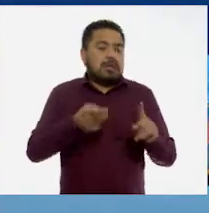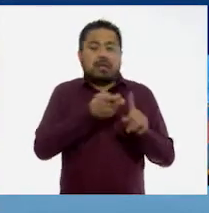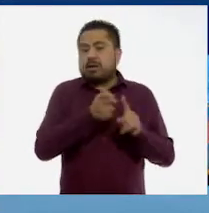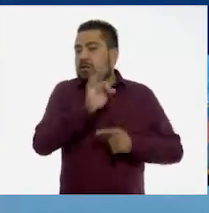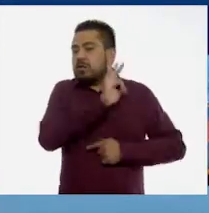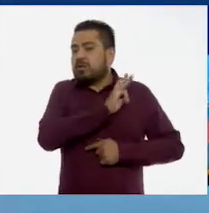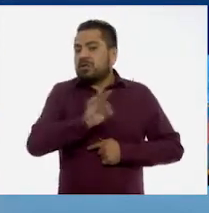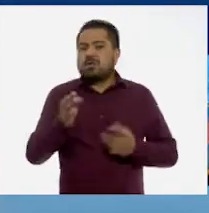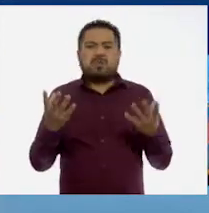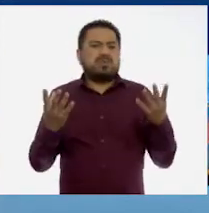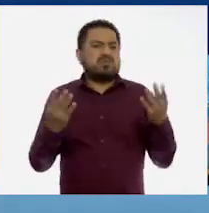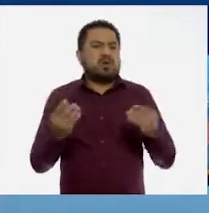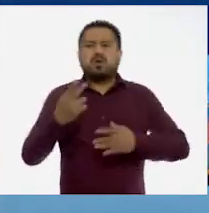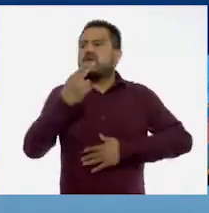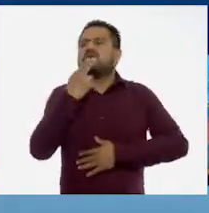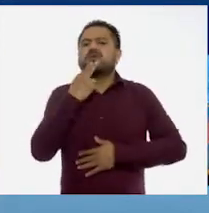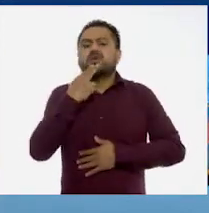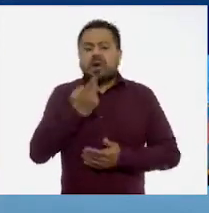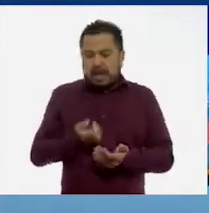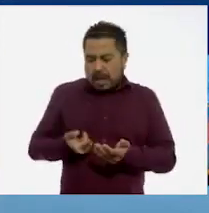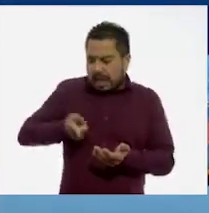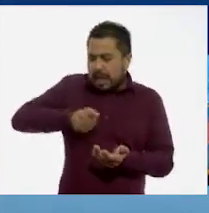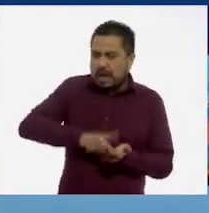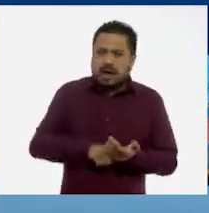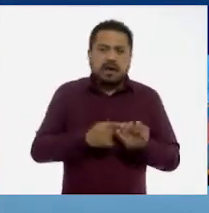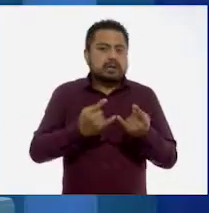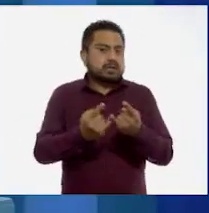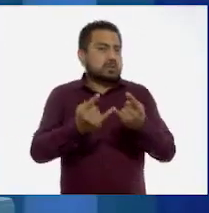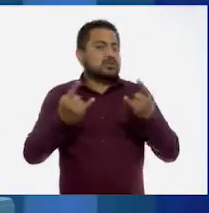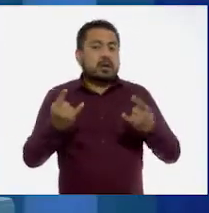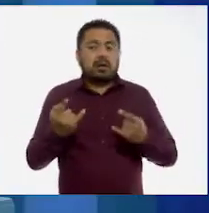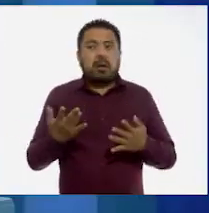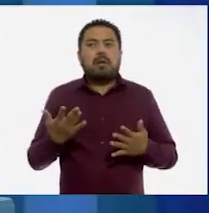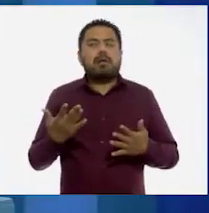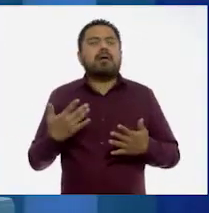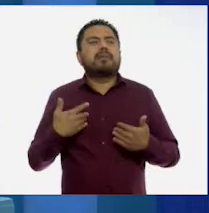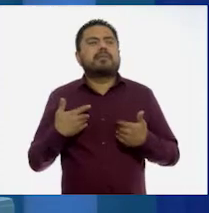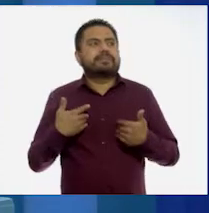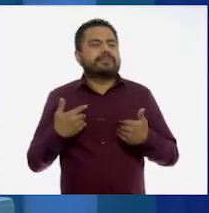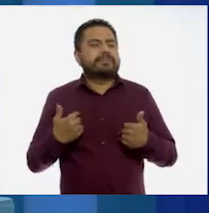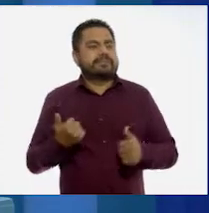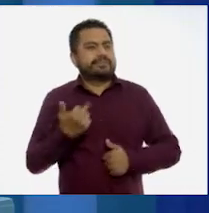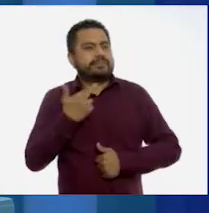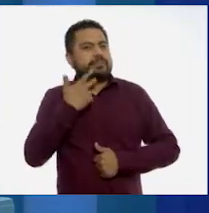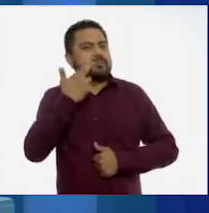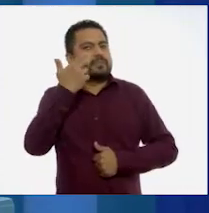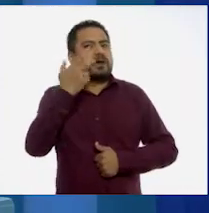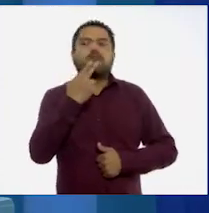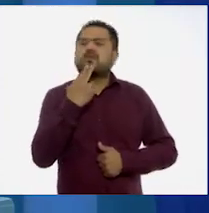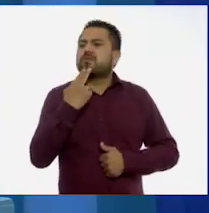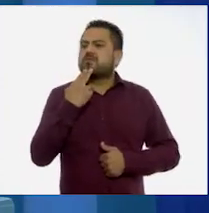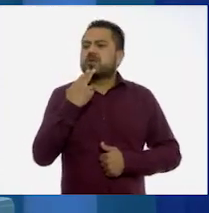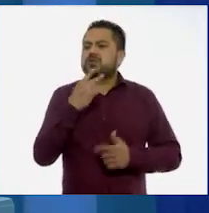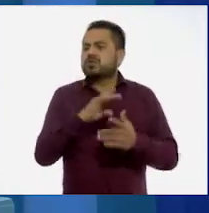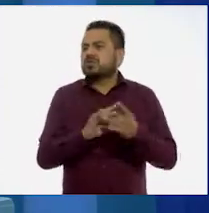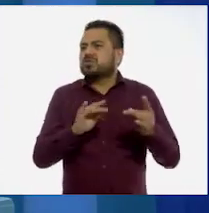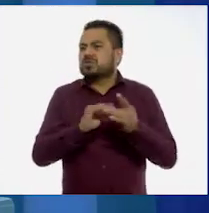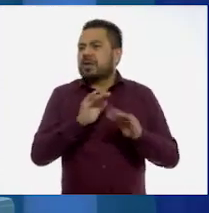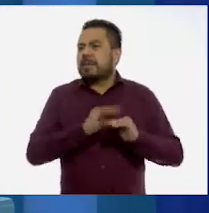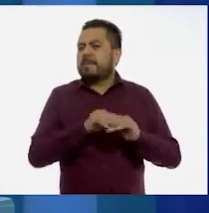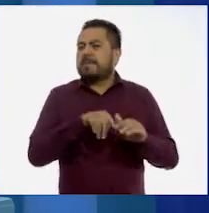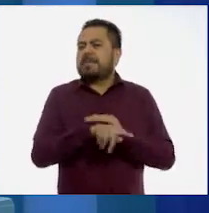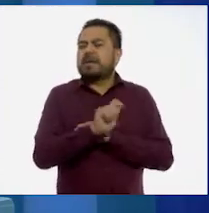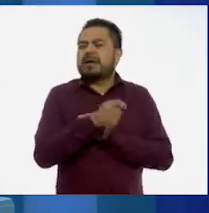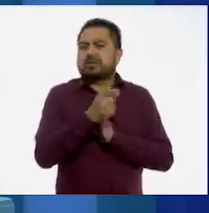tener muchas funciones dentro de una historia. Ya voy entendiendo mejor. La función del narrador es un poco más